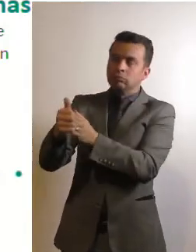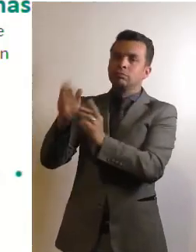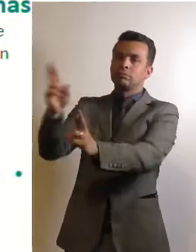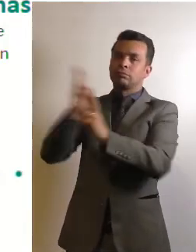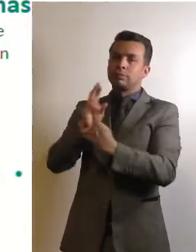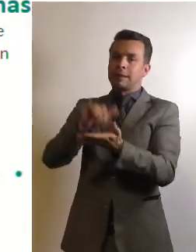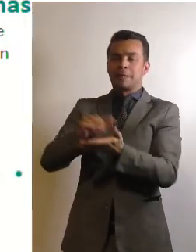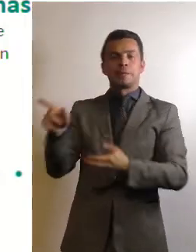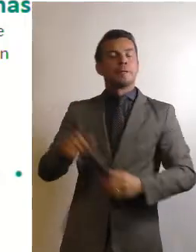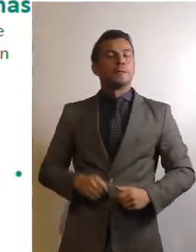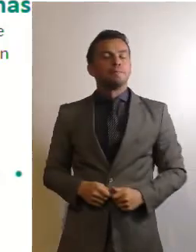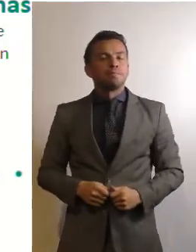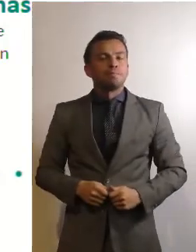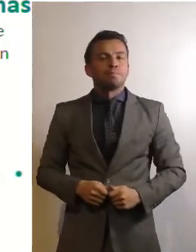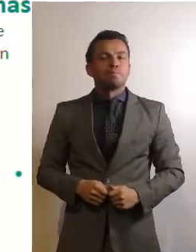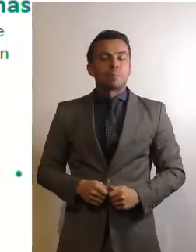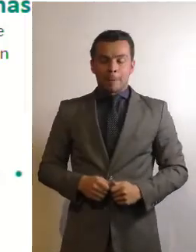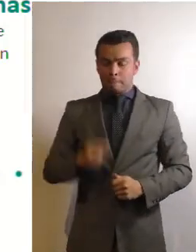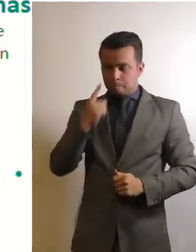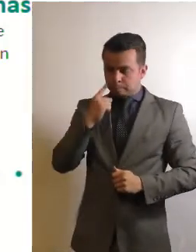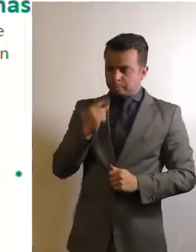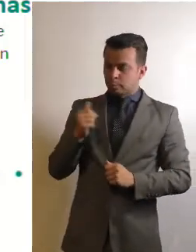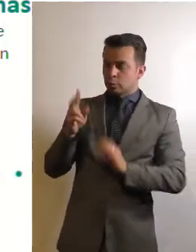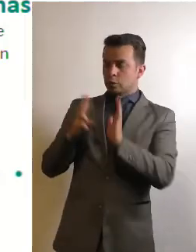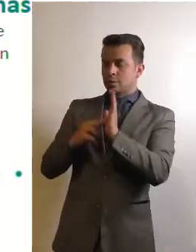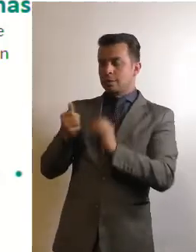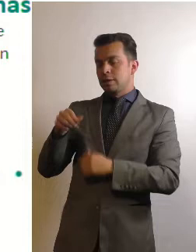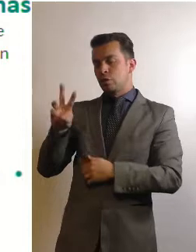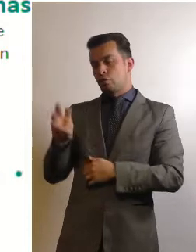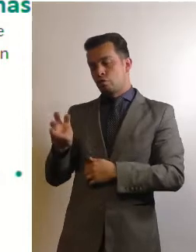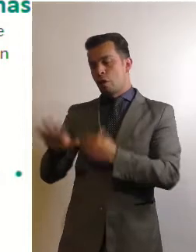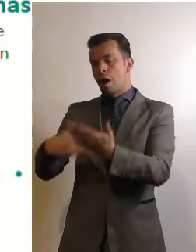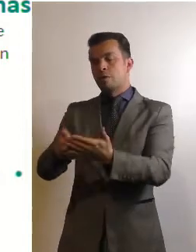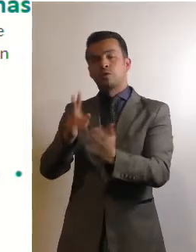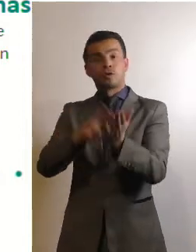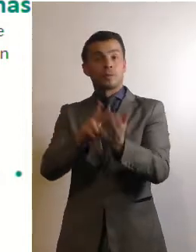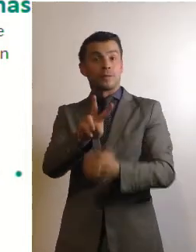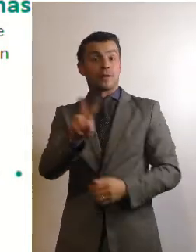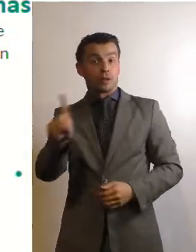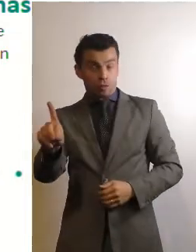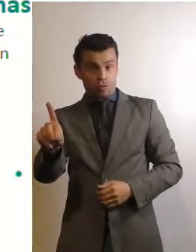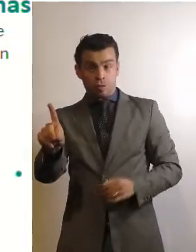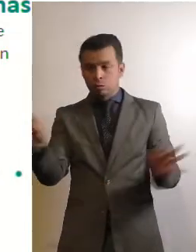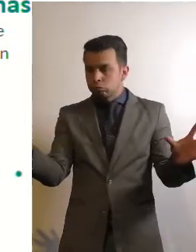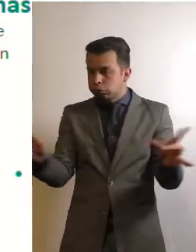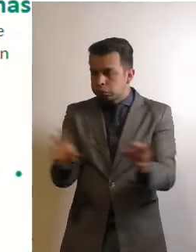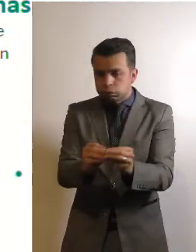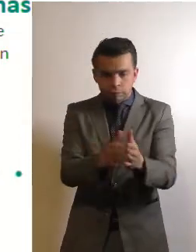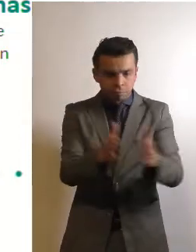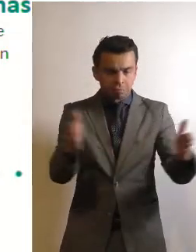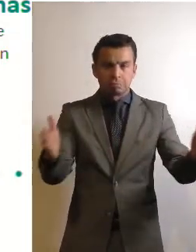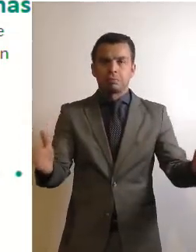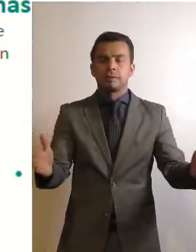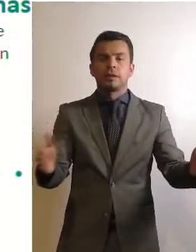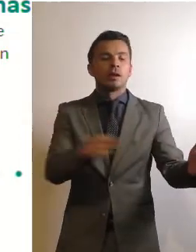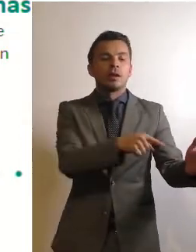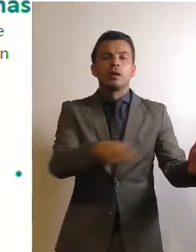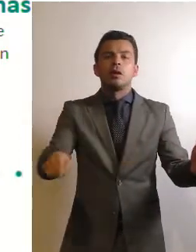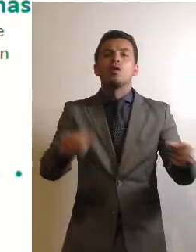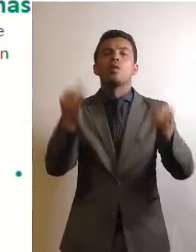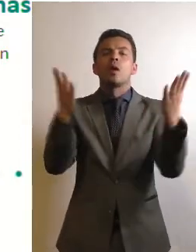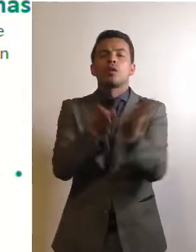Tenemos entonces del 2018 al 2021, tenemos a la fecha 18